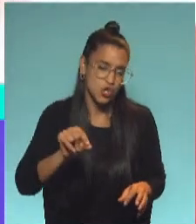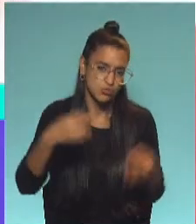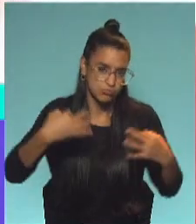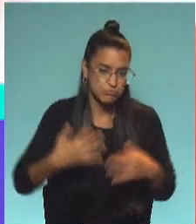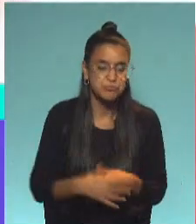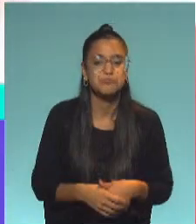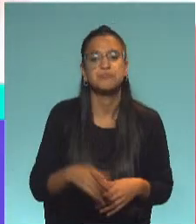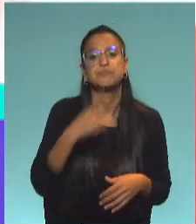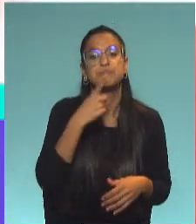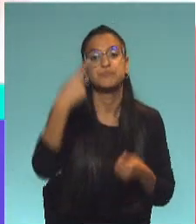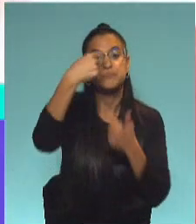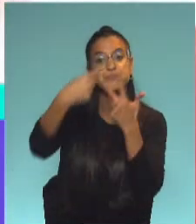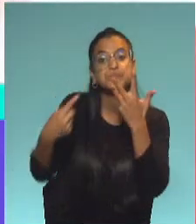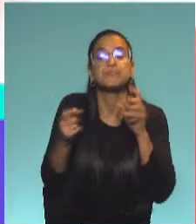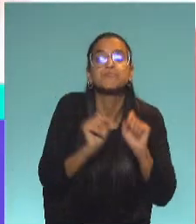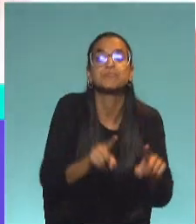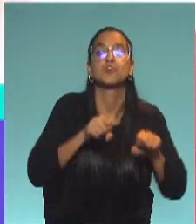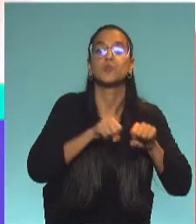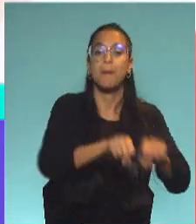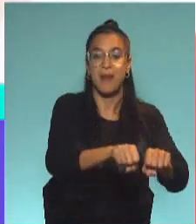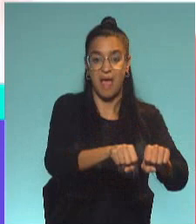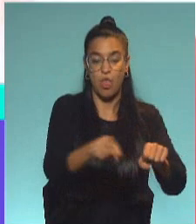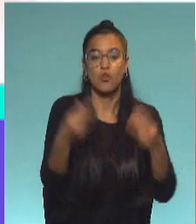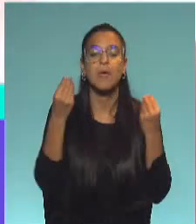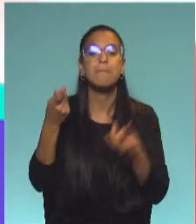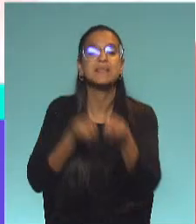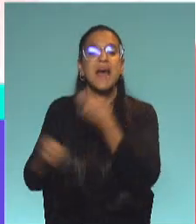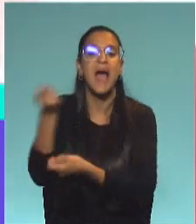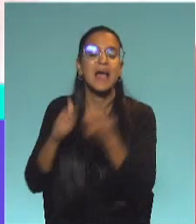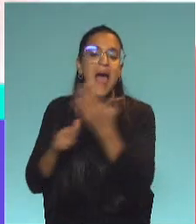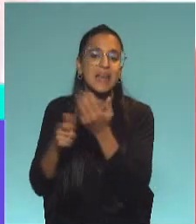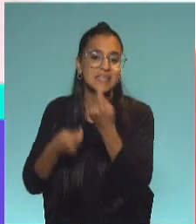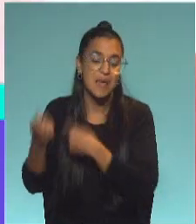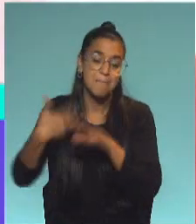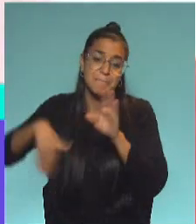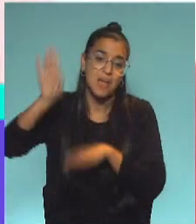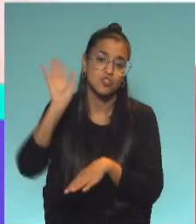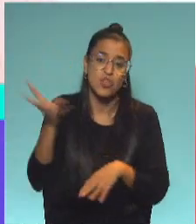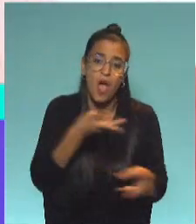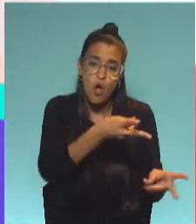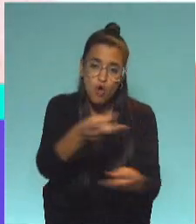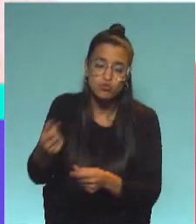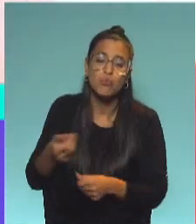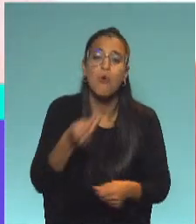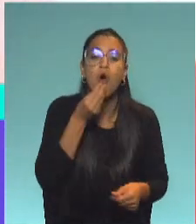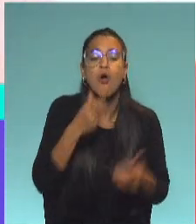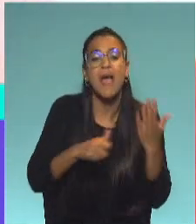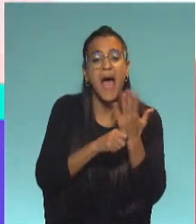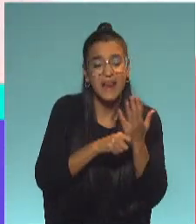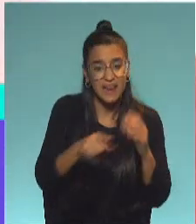bajos, todo eso es para el supermercado. ¿Qué pasa en las carnicerías? Digo, la mayor parte del consumo de carne en Argentina,